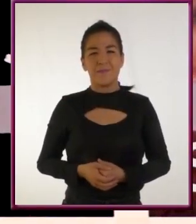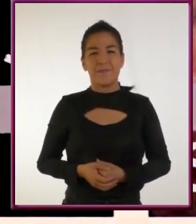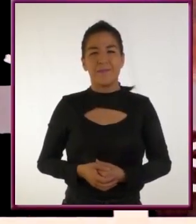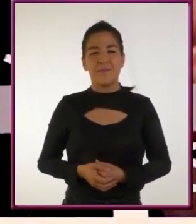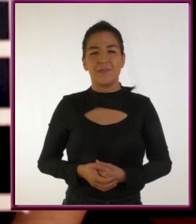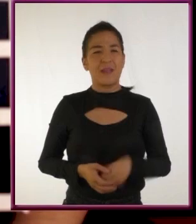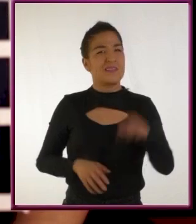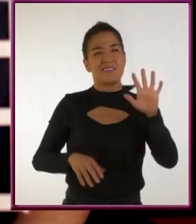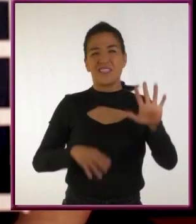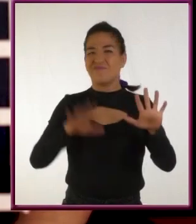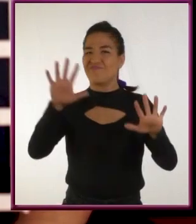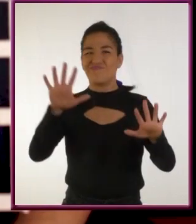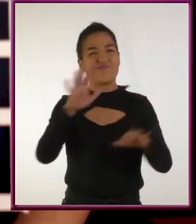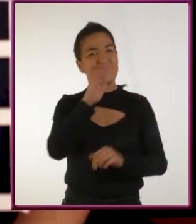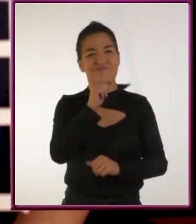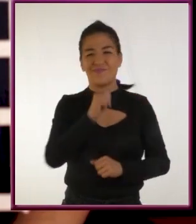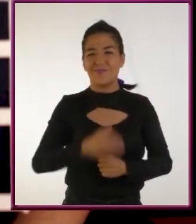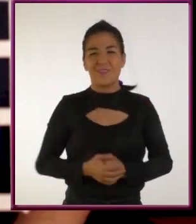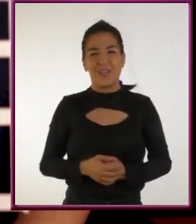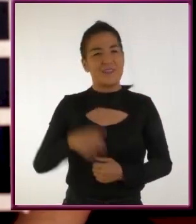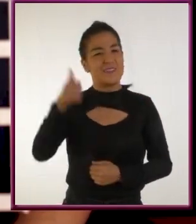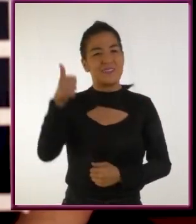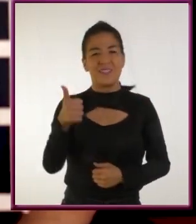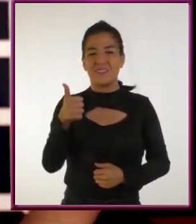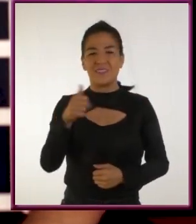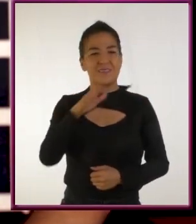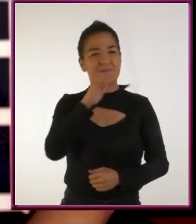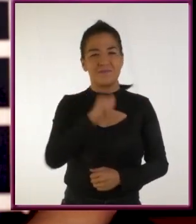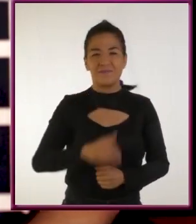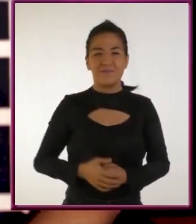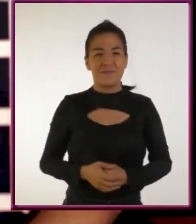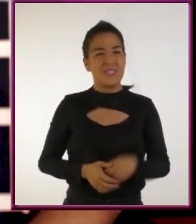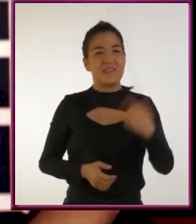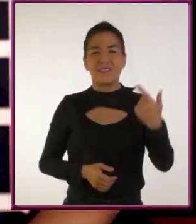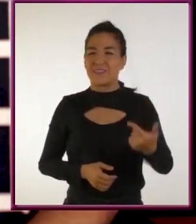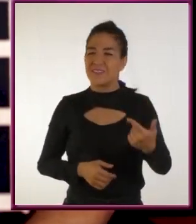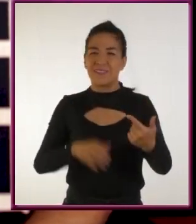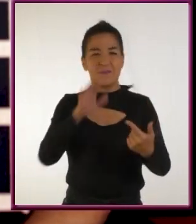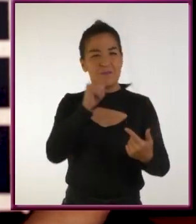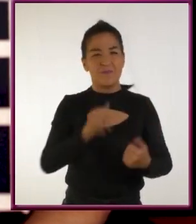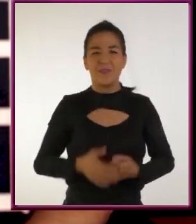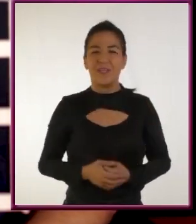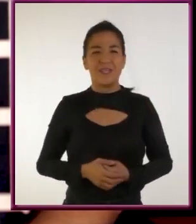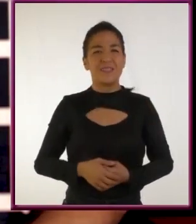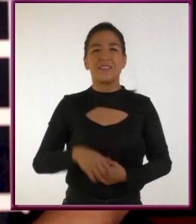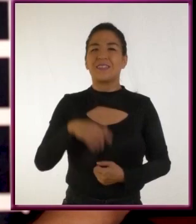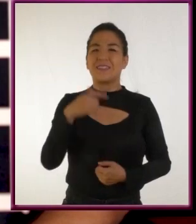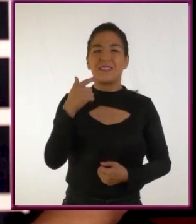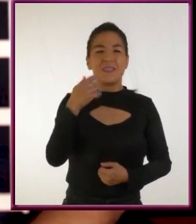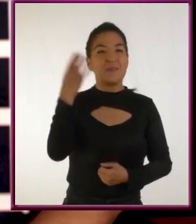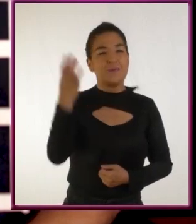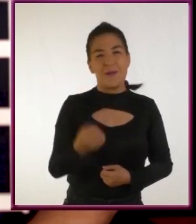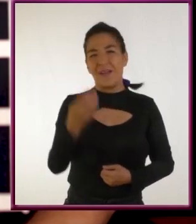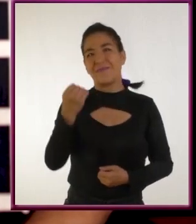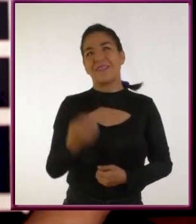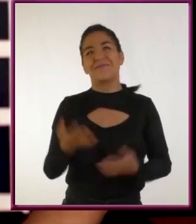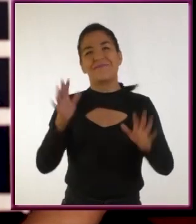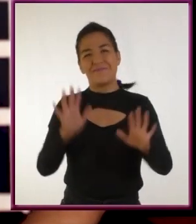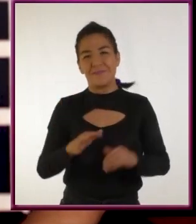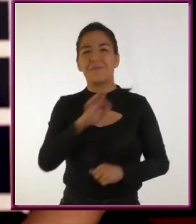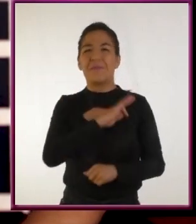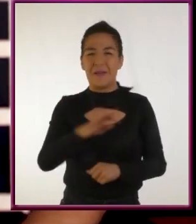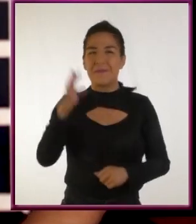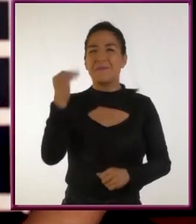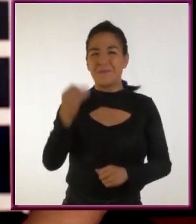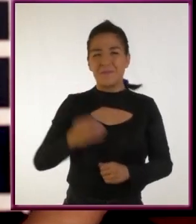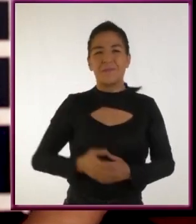4 5 no puede no ser. puede ser. 6 6 tampoco. tampoco. 7 tampoco. 8 tampoco. hasta El el 9